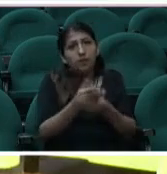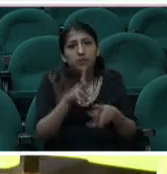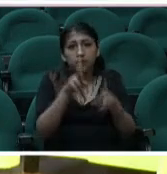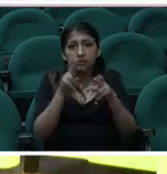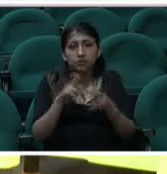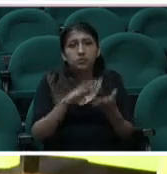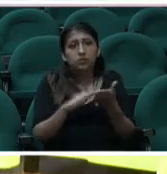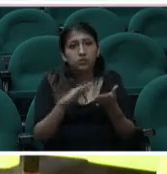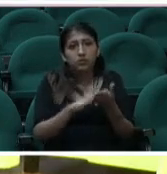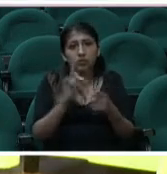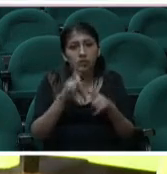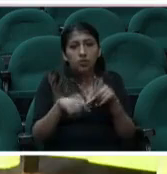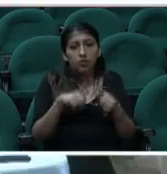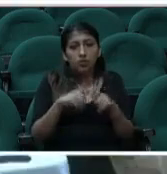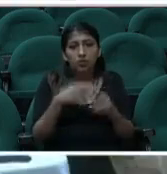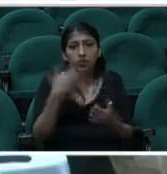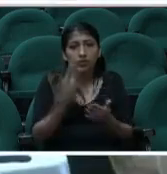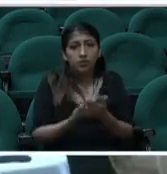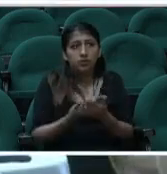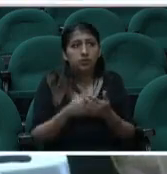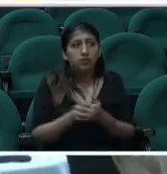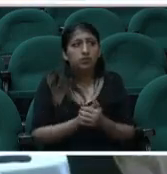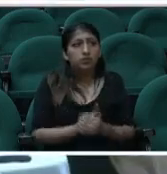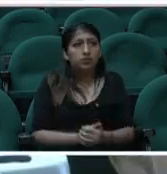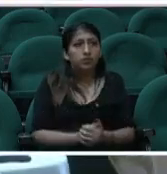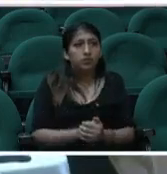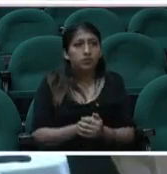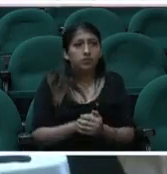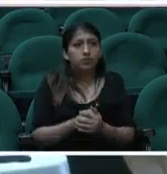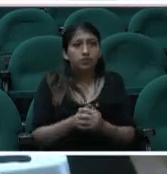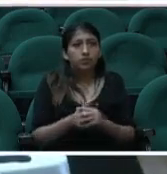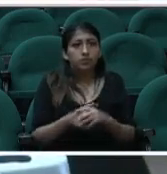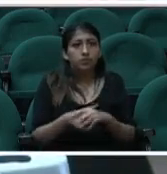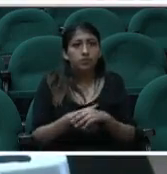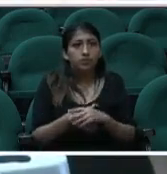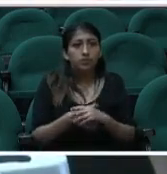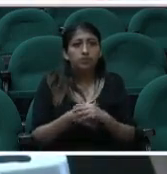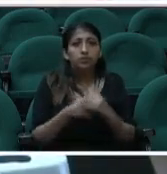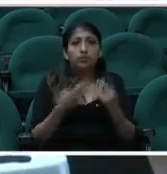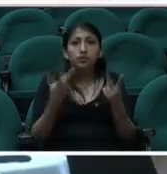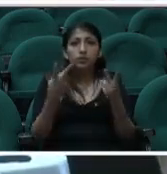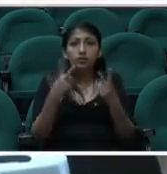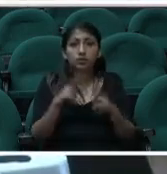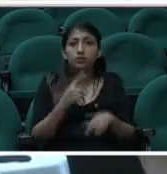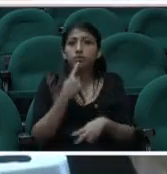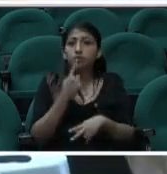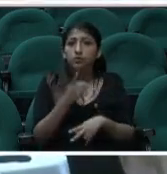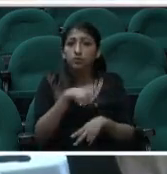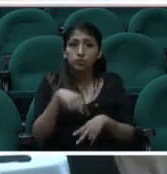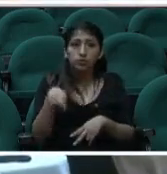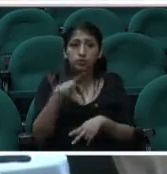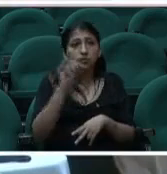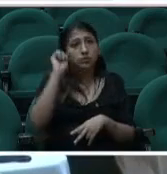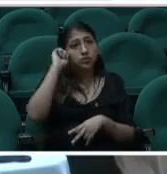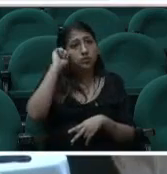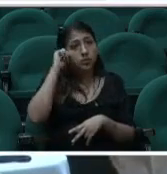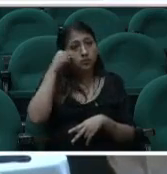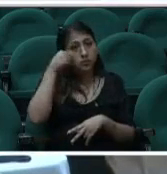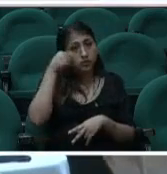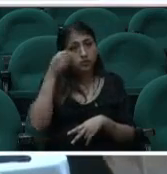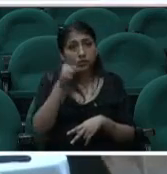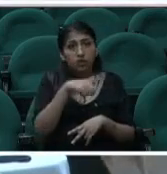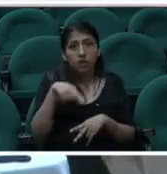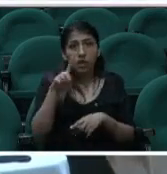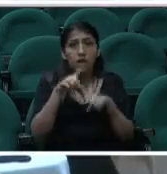han disculpado por su no asistencia por supuesto es más queremos también darles decirles a usted recordarles a